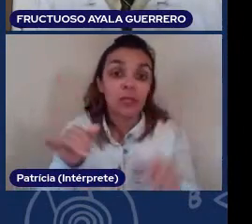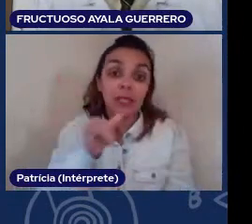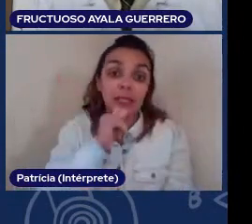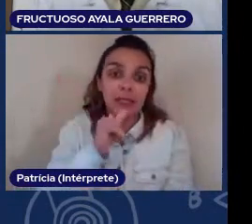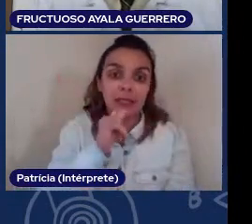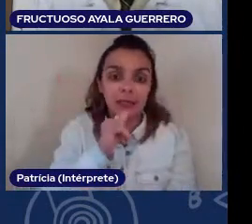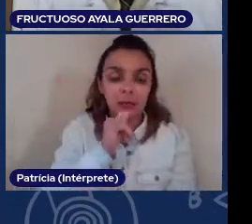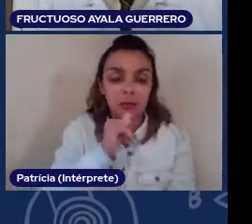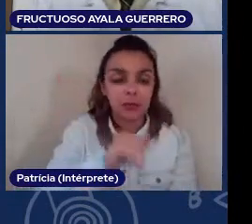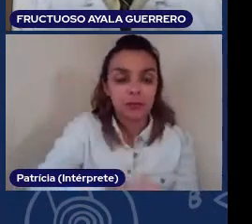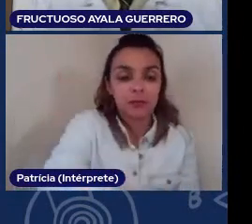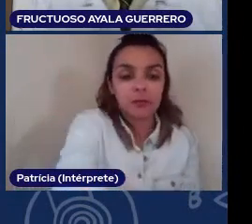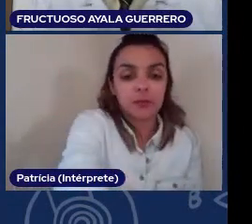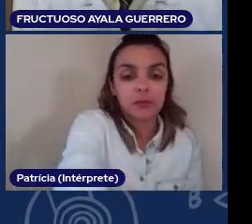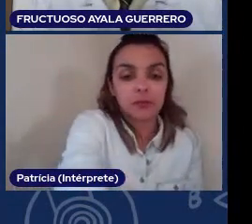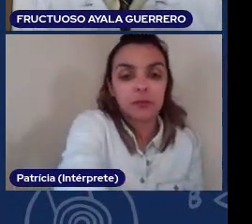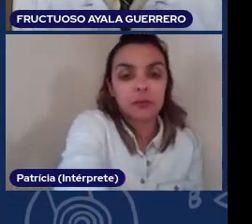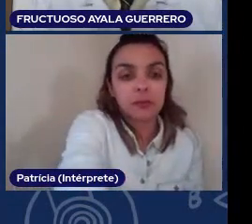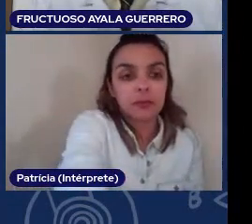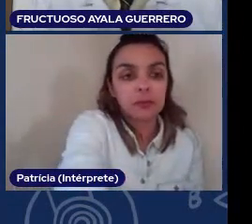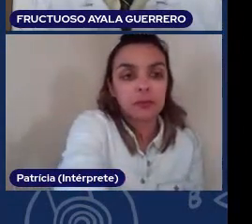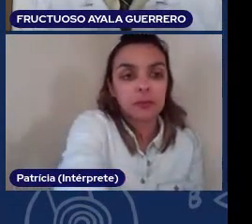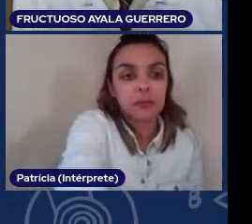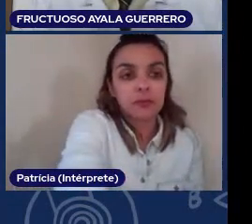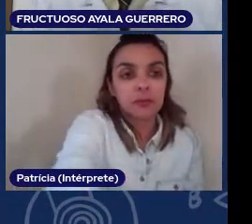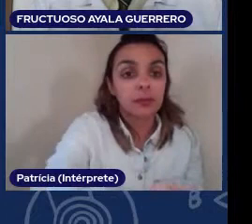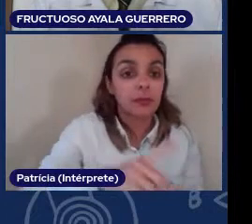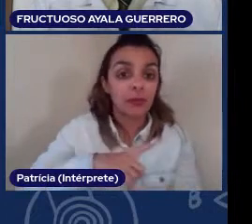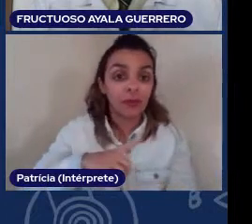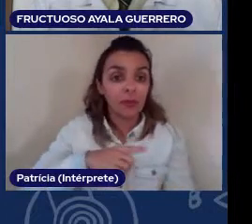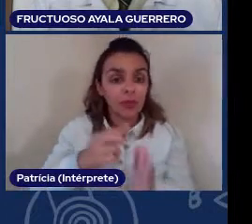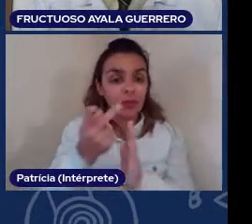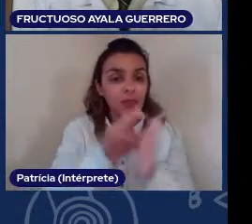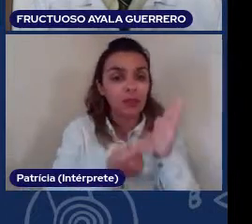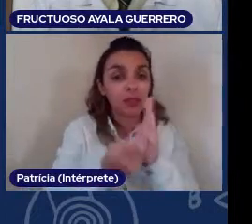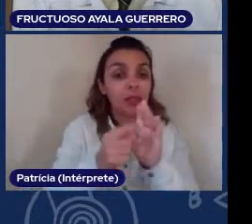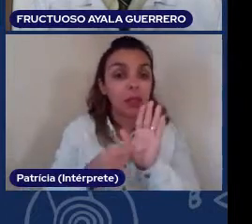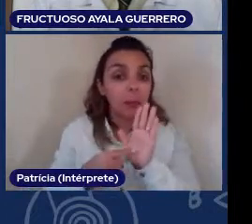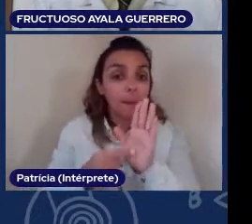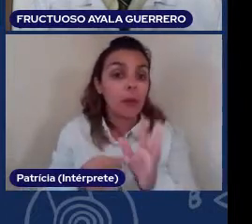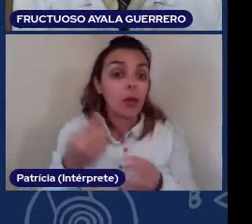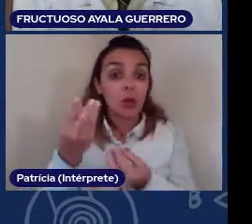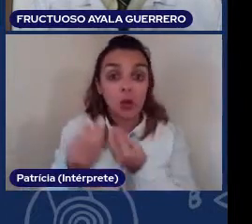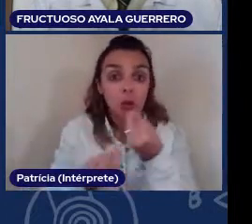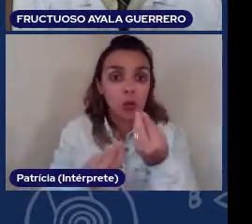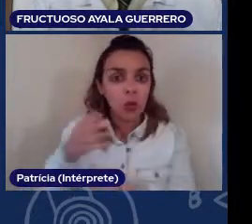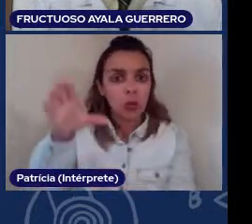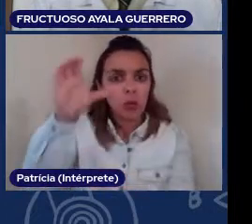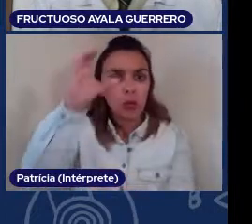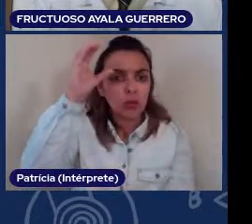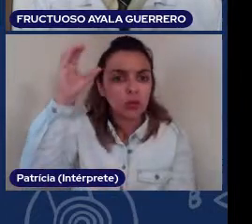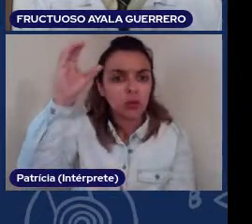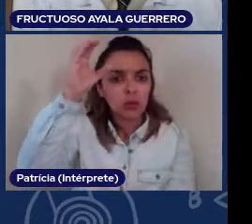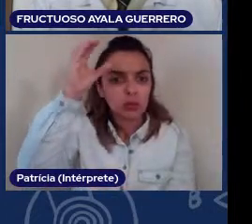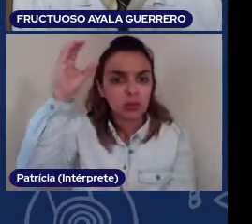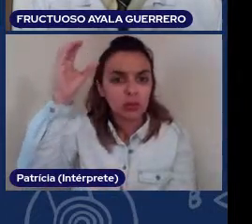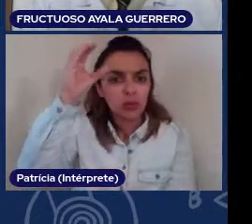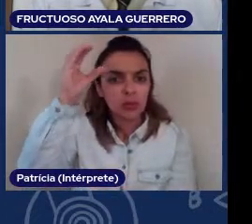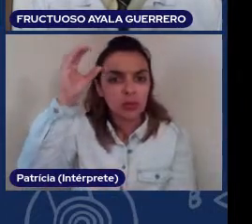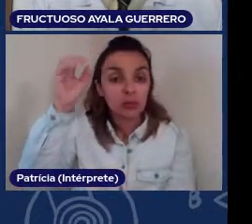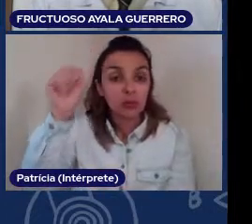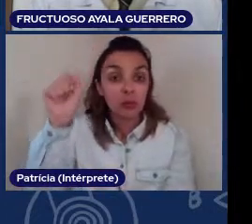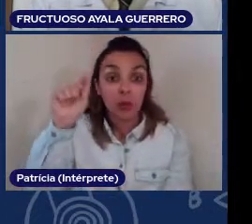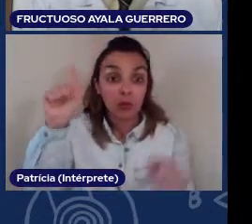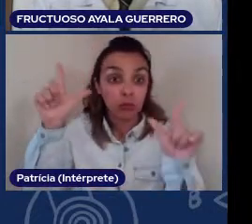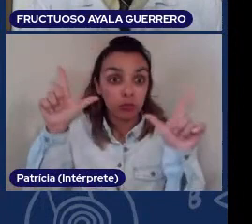B, hay un esquema que nos indica cómo el cerebro permanece despierto. En